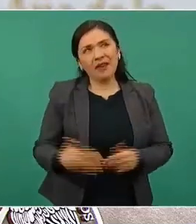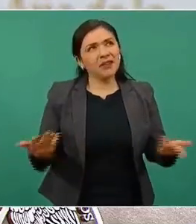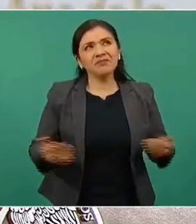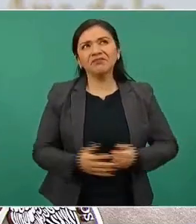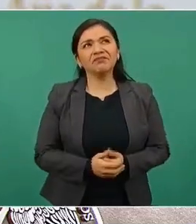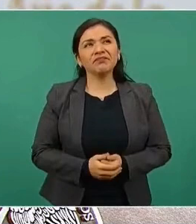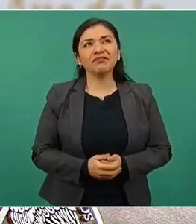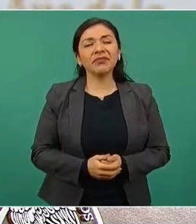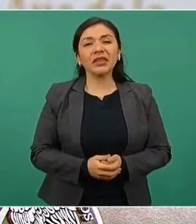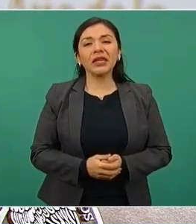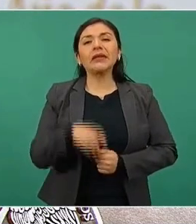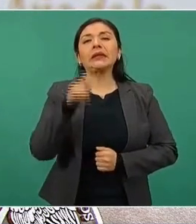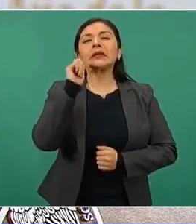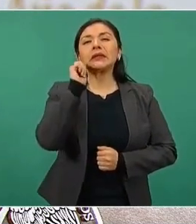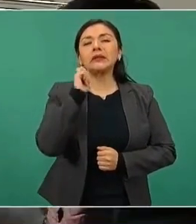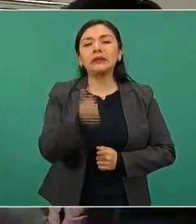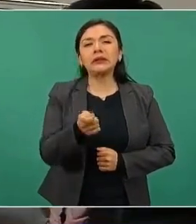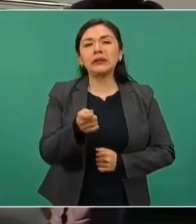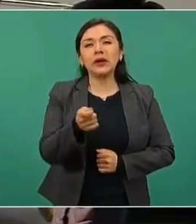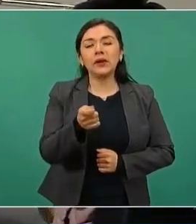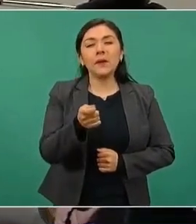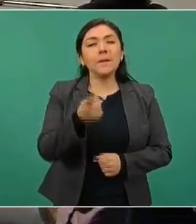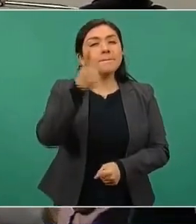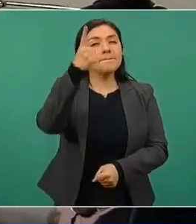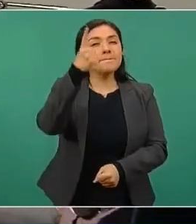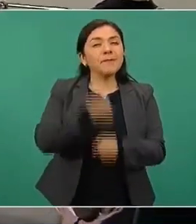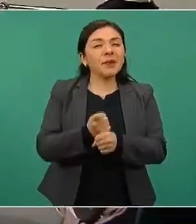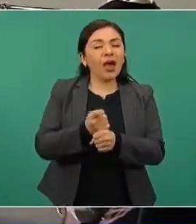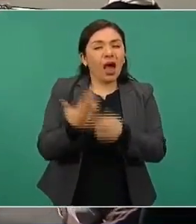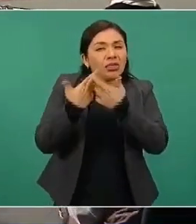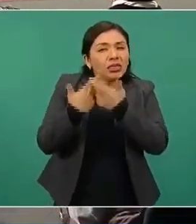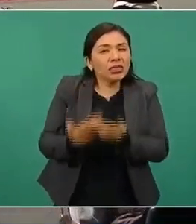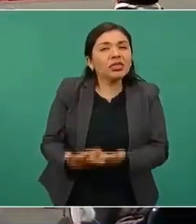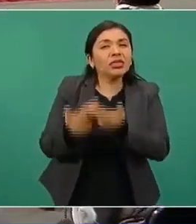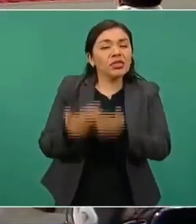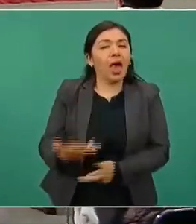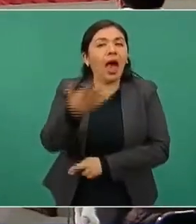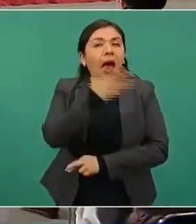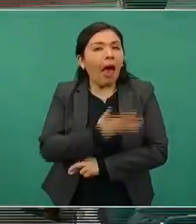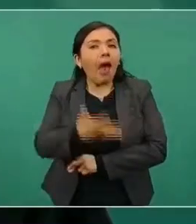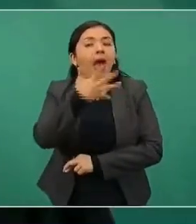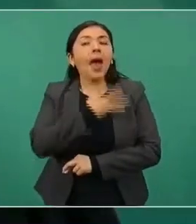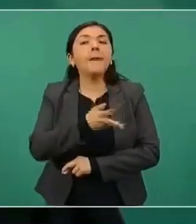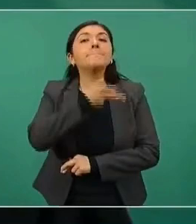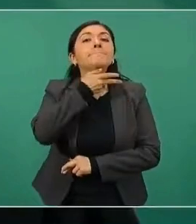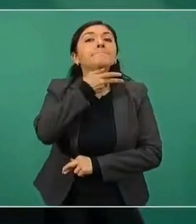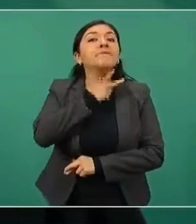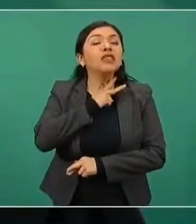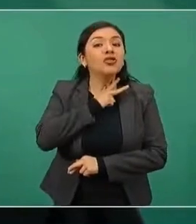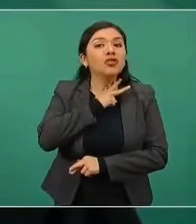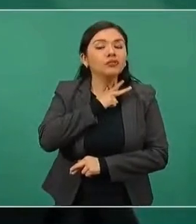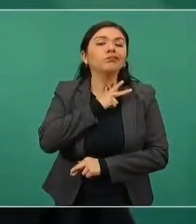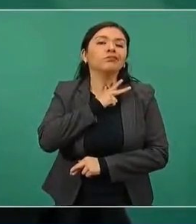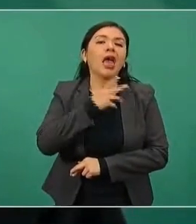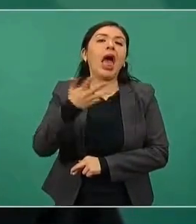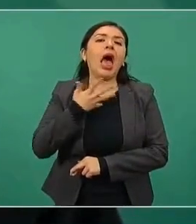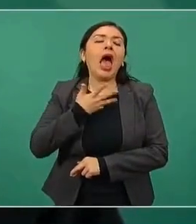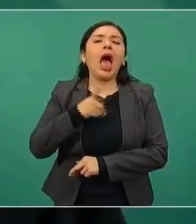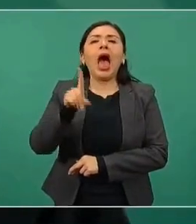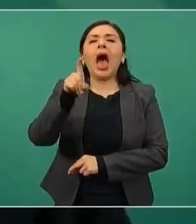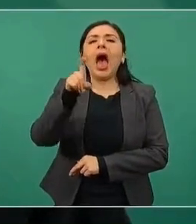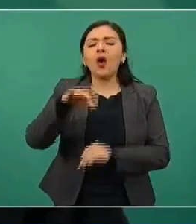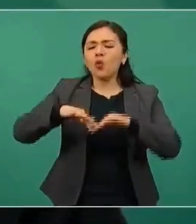los principales yacimientos o reservas de petróleo los teníamos en aguas